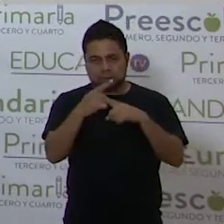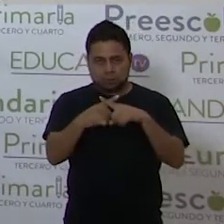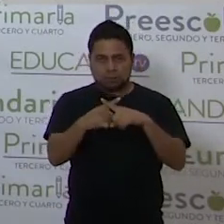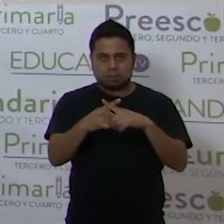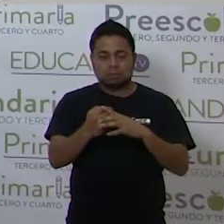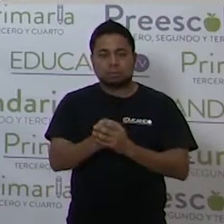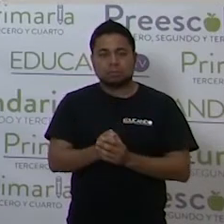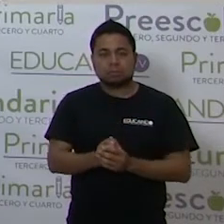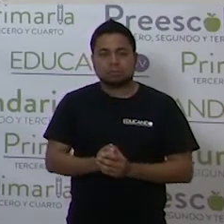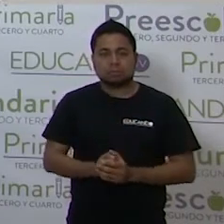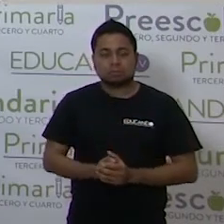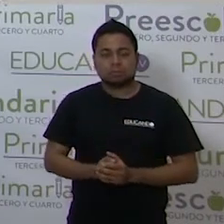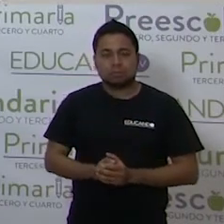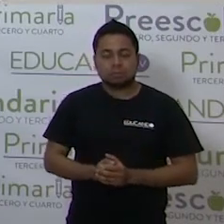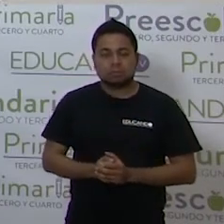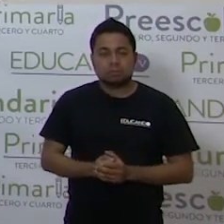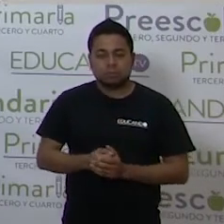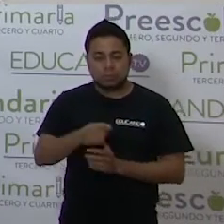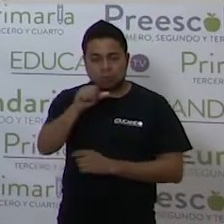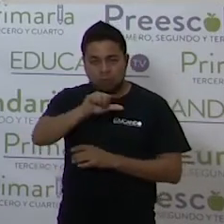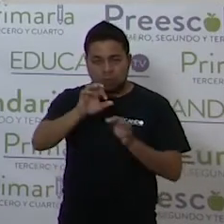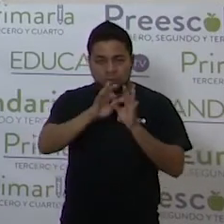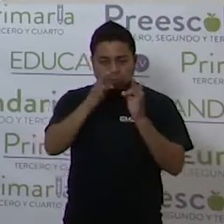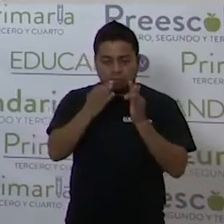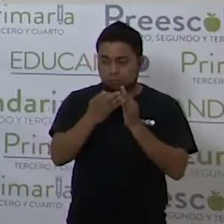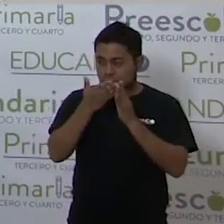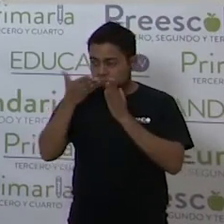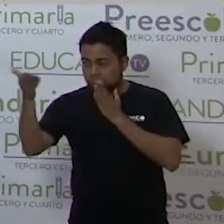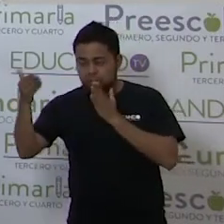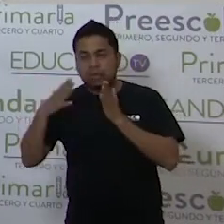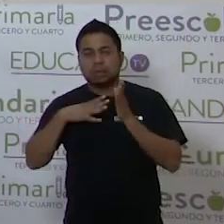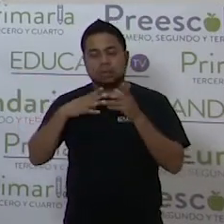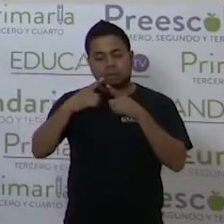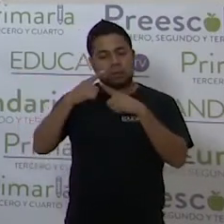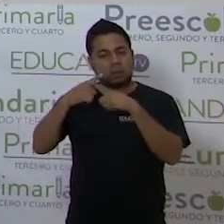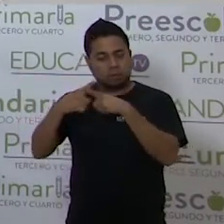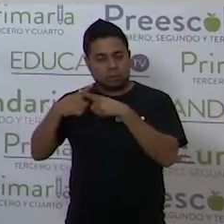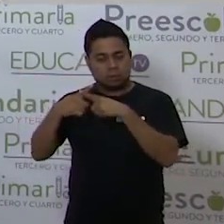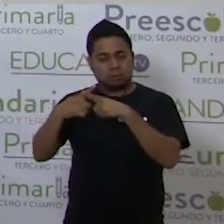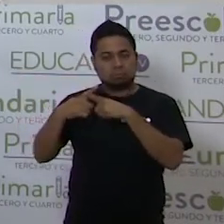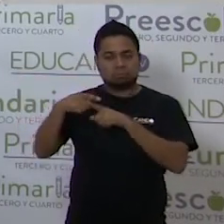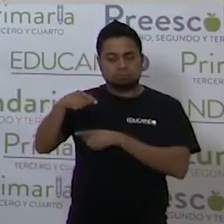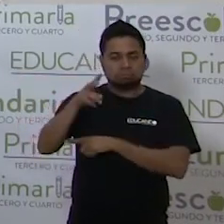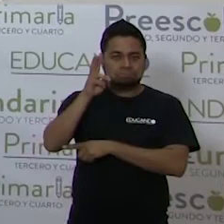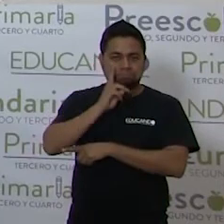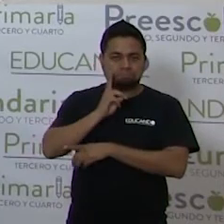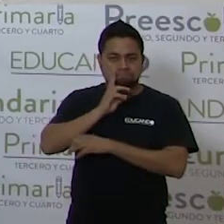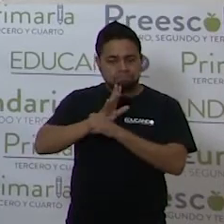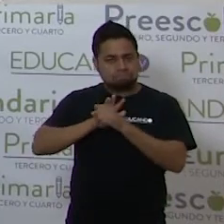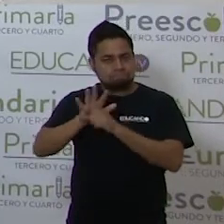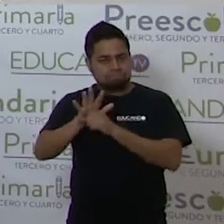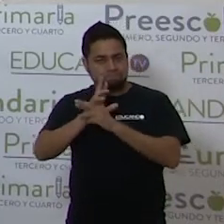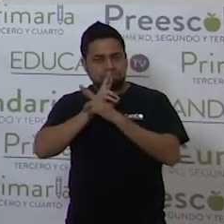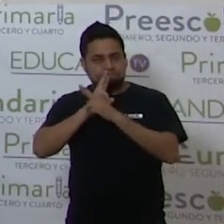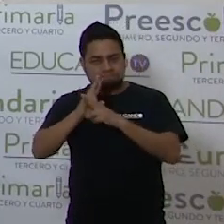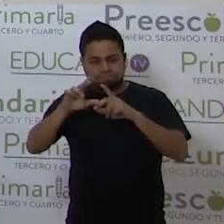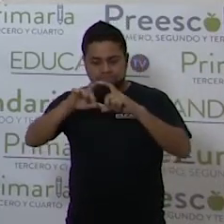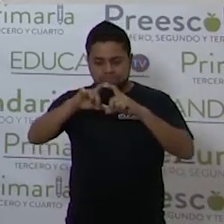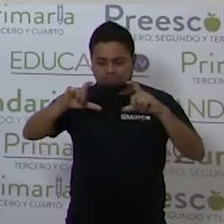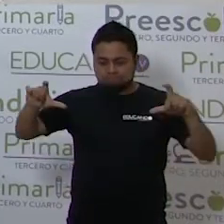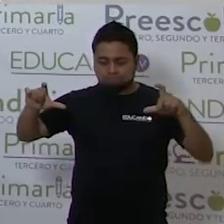entonces la forma de hoy habla sobre la multiplicación y vamos a tratar de solucionar la ecuación